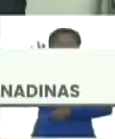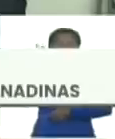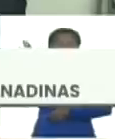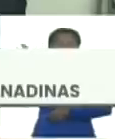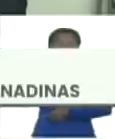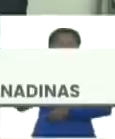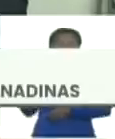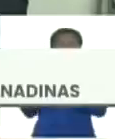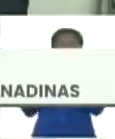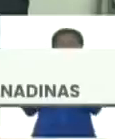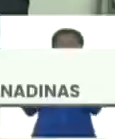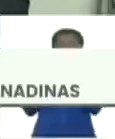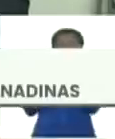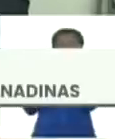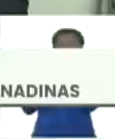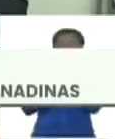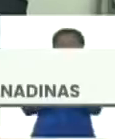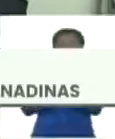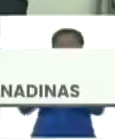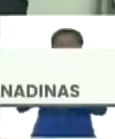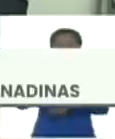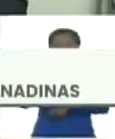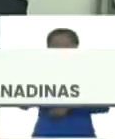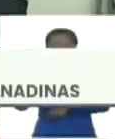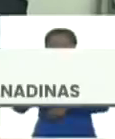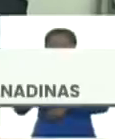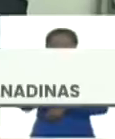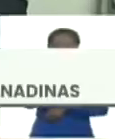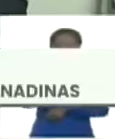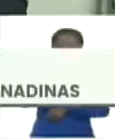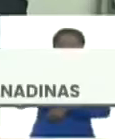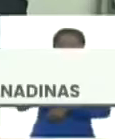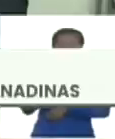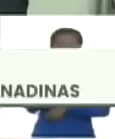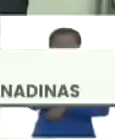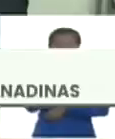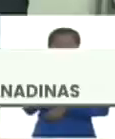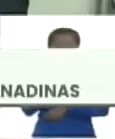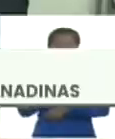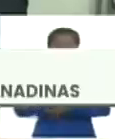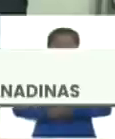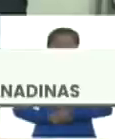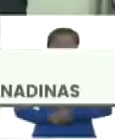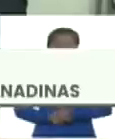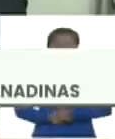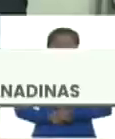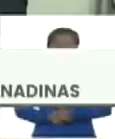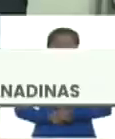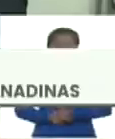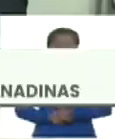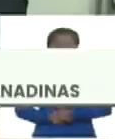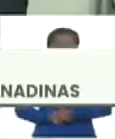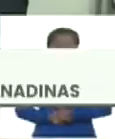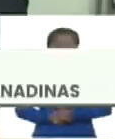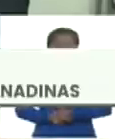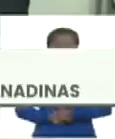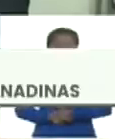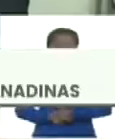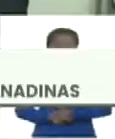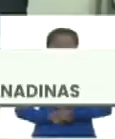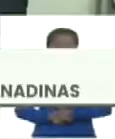asistir. Apart from the fact, aparte del hecho that it is wrong